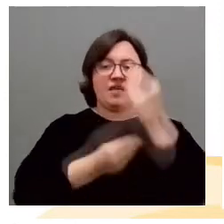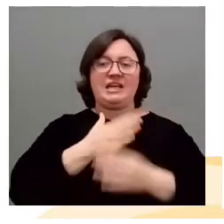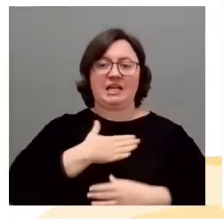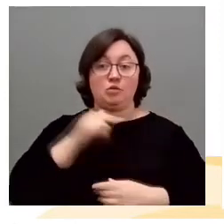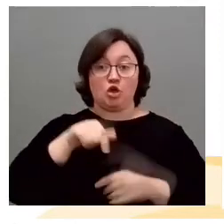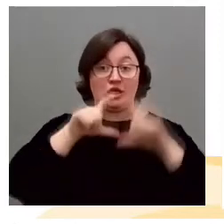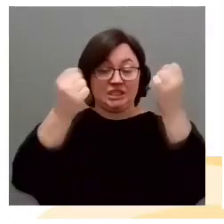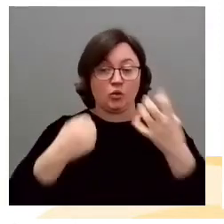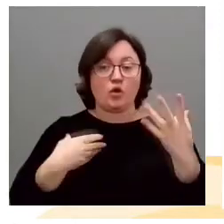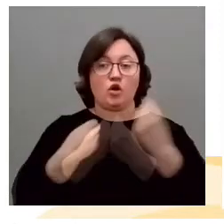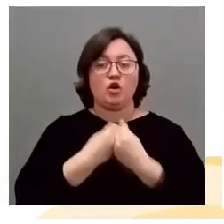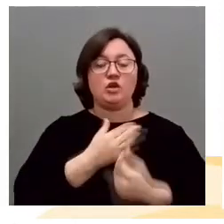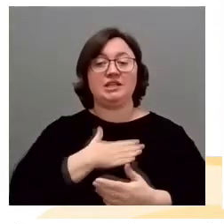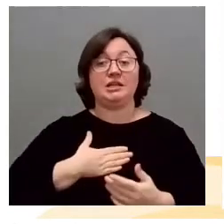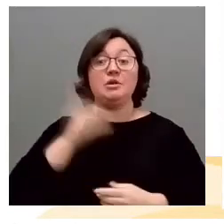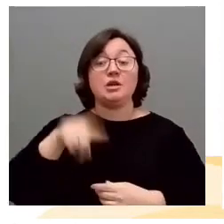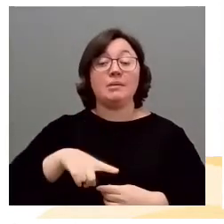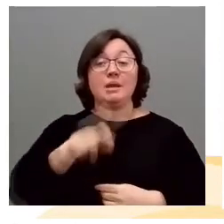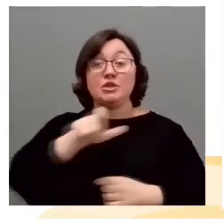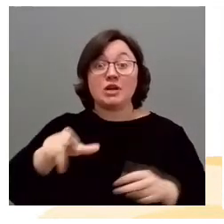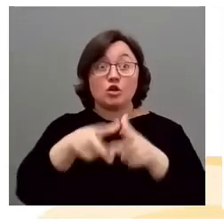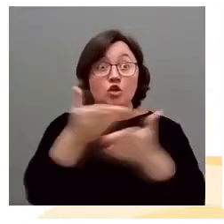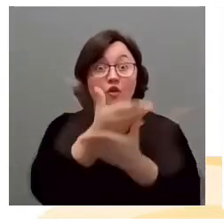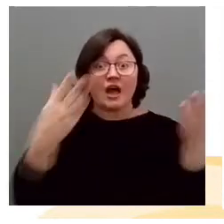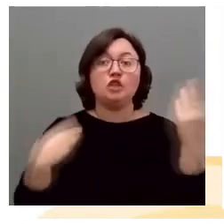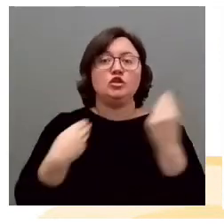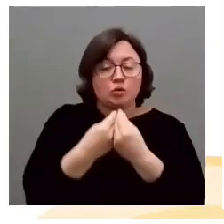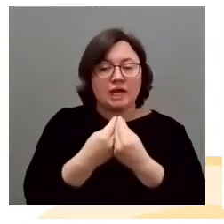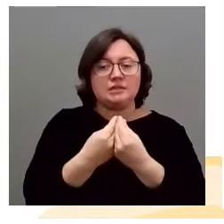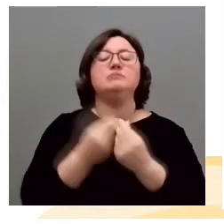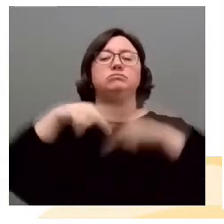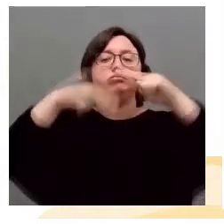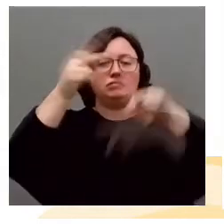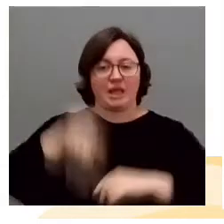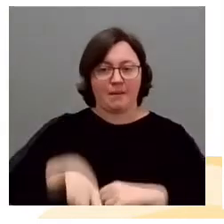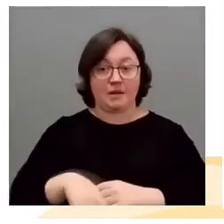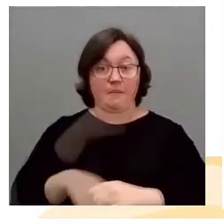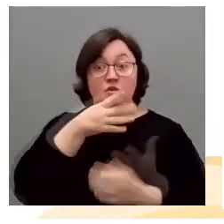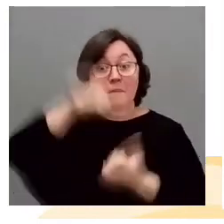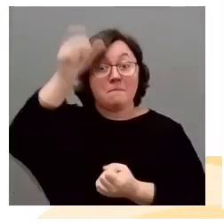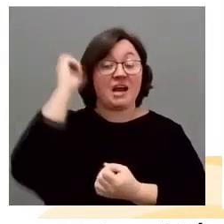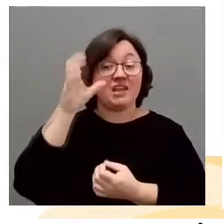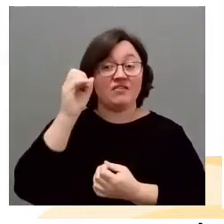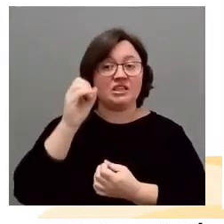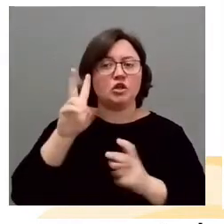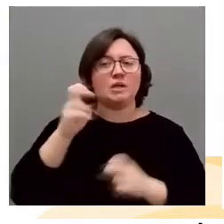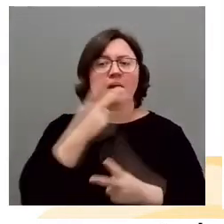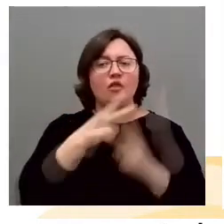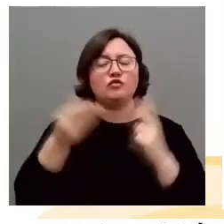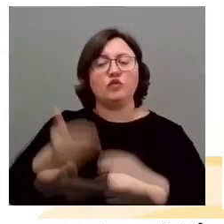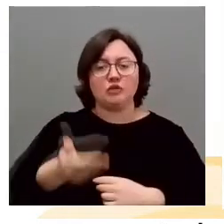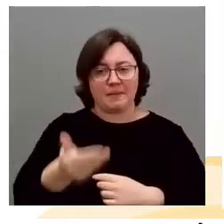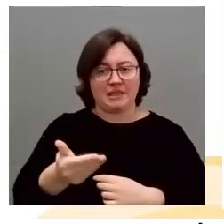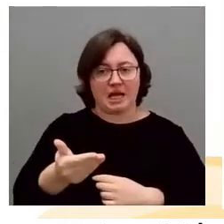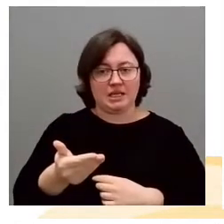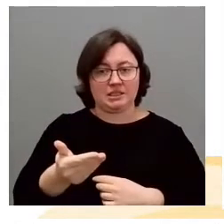nos acompañan, pero también con el apoyo de toda la ciudadanía. En este sentido, creo que el manifiesto recoge dos cuestiones fundamentales a propósito